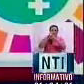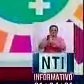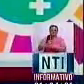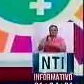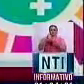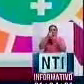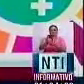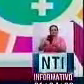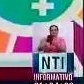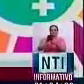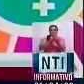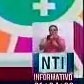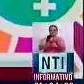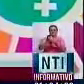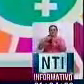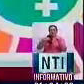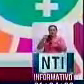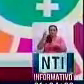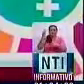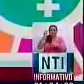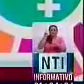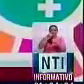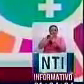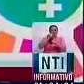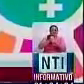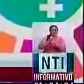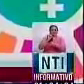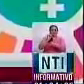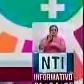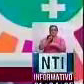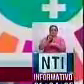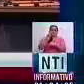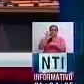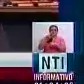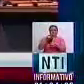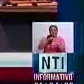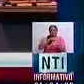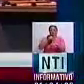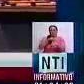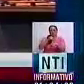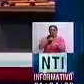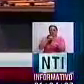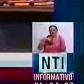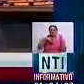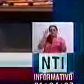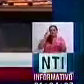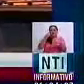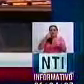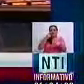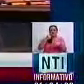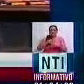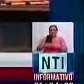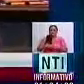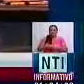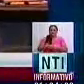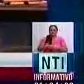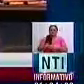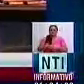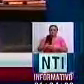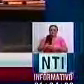familiar. Aseguró que ellas trabajan 25 horas más que los hombres y 6 más que otras mujeres de las